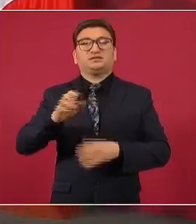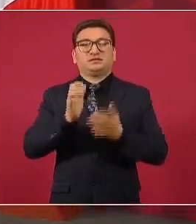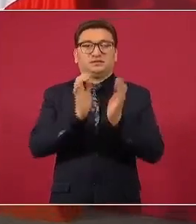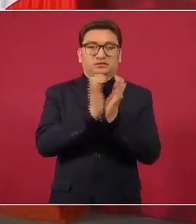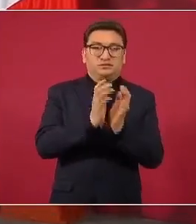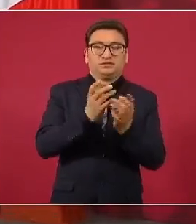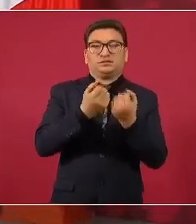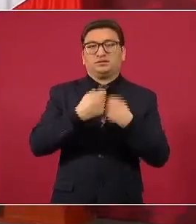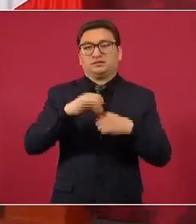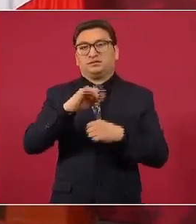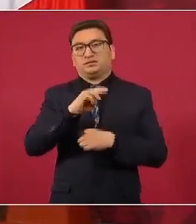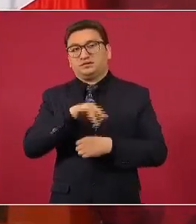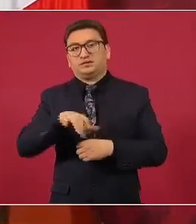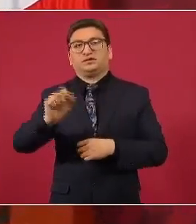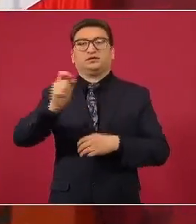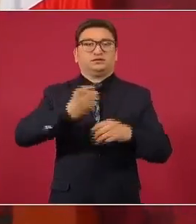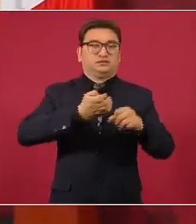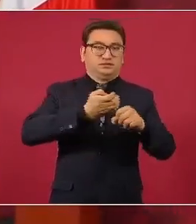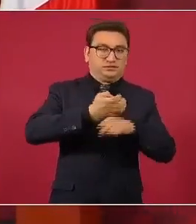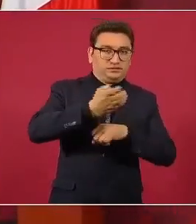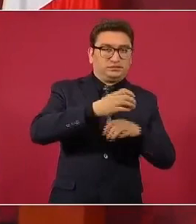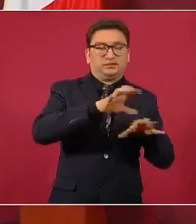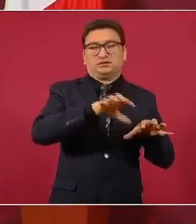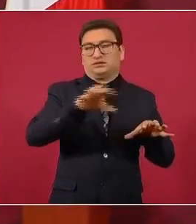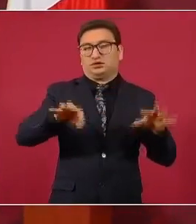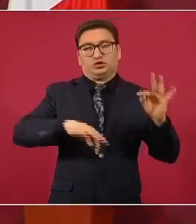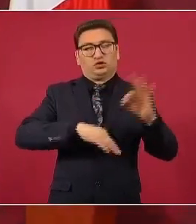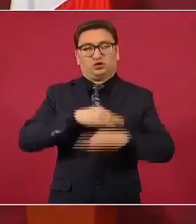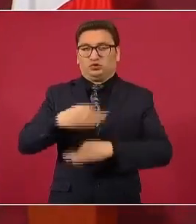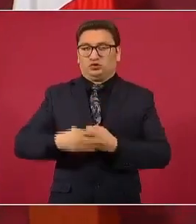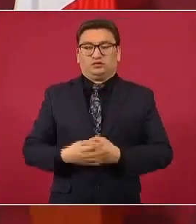Salud, de los estados,